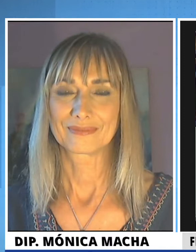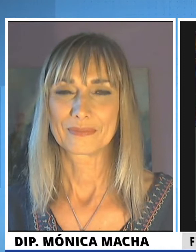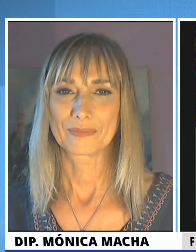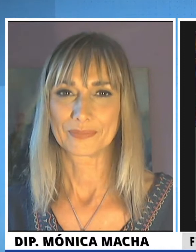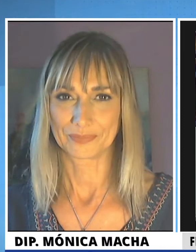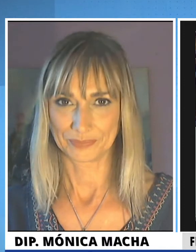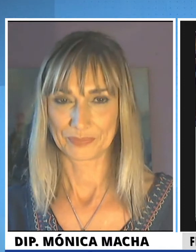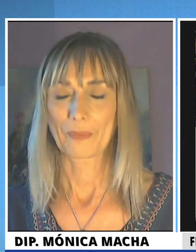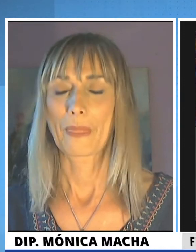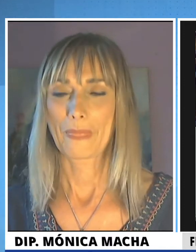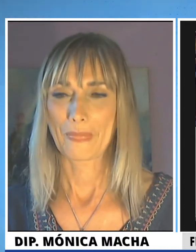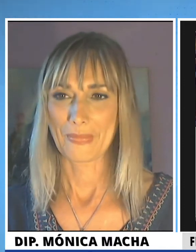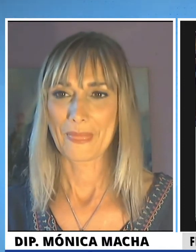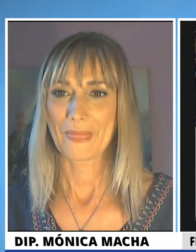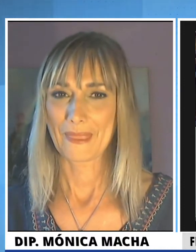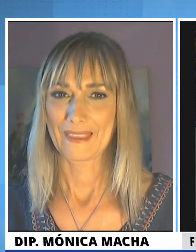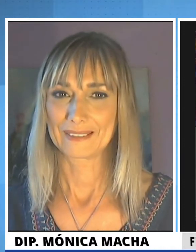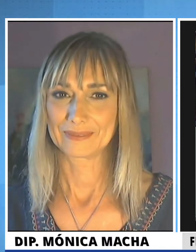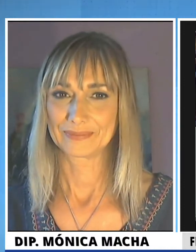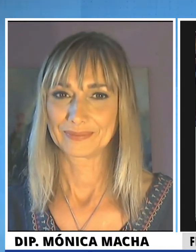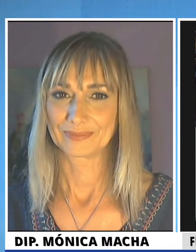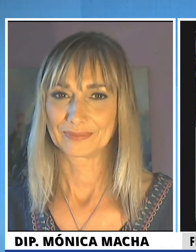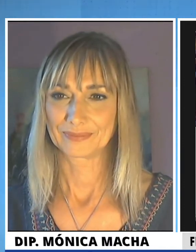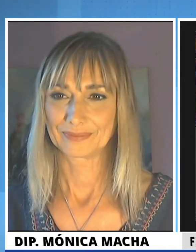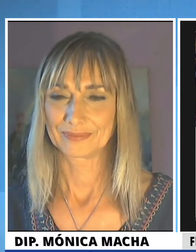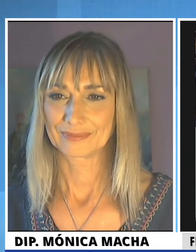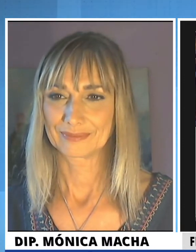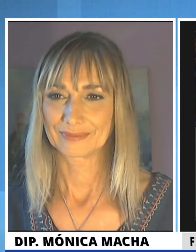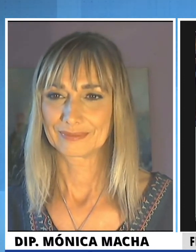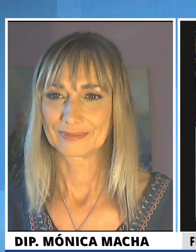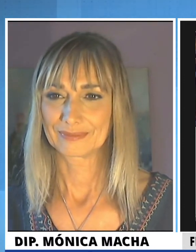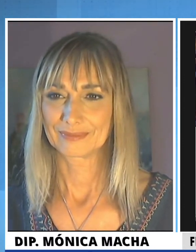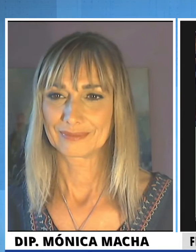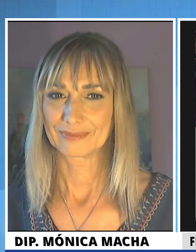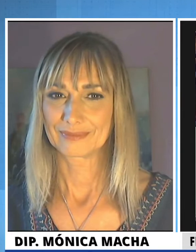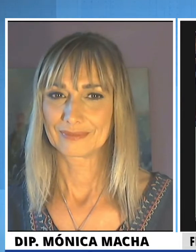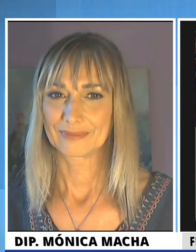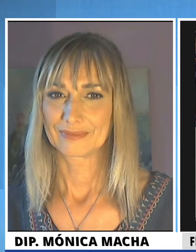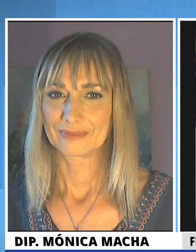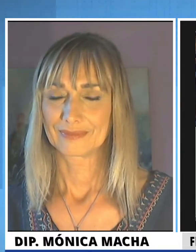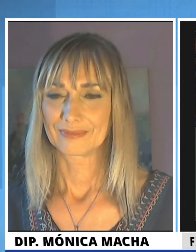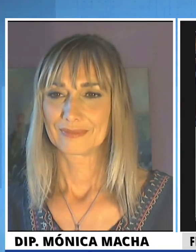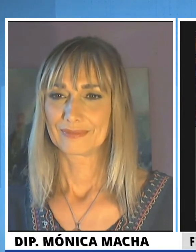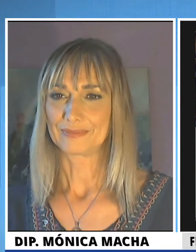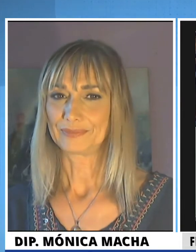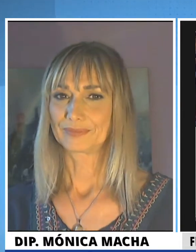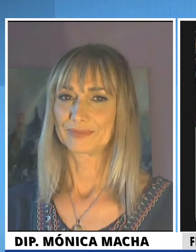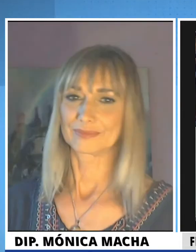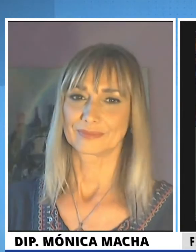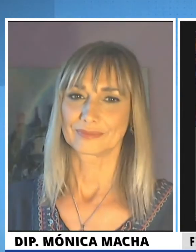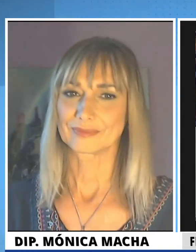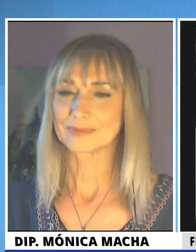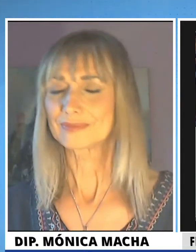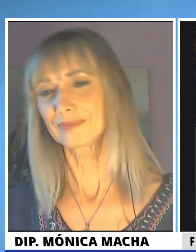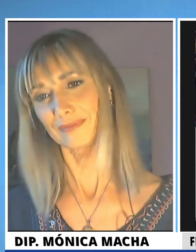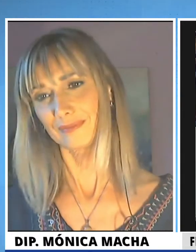una provincia que es la que habita y por la cual está en la legislatura, sino también a esa otra cuestión que está